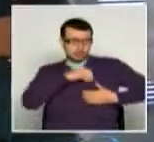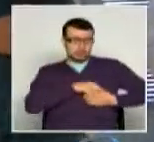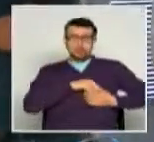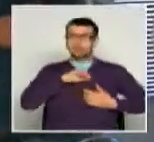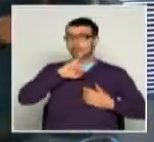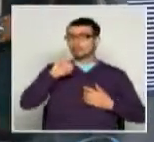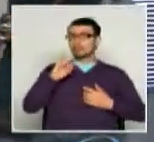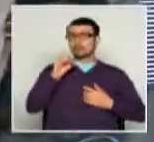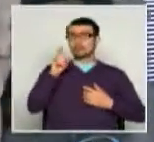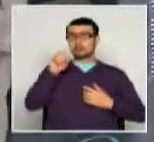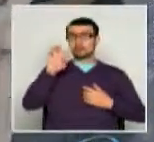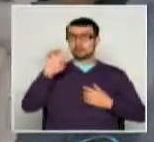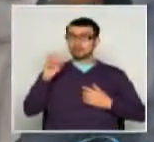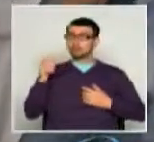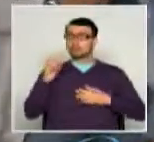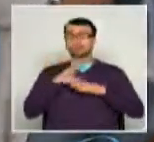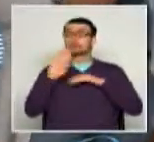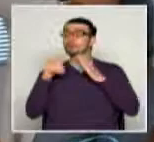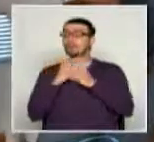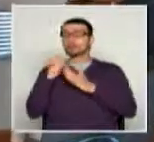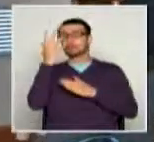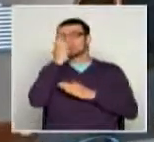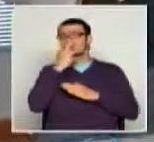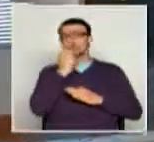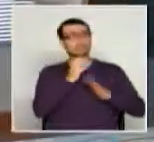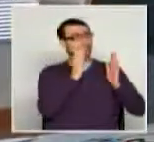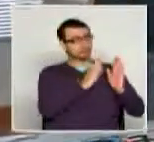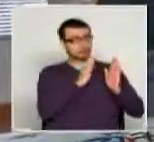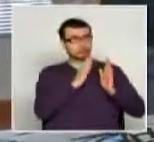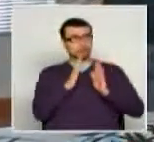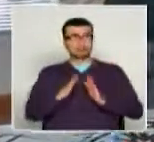encarga de mantenernos todo muy bonito, a nosotros y a ustedes.